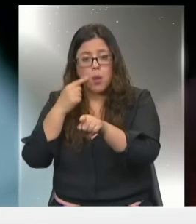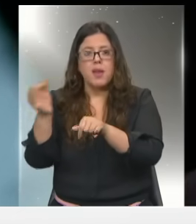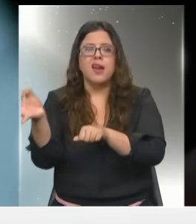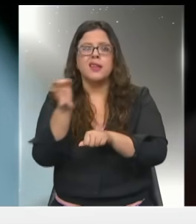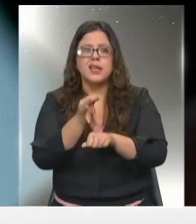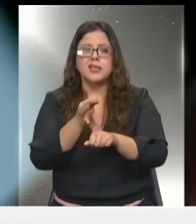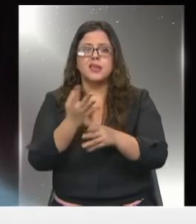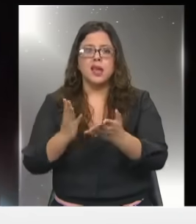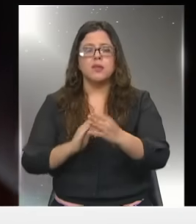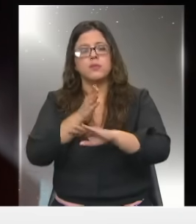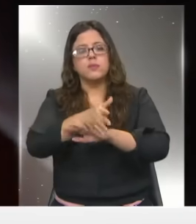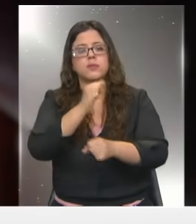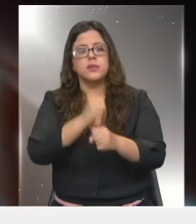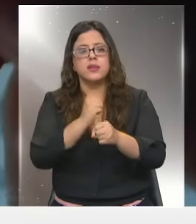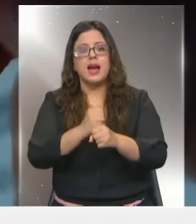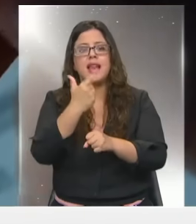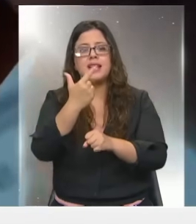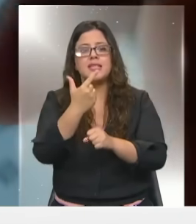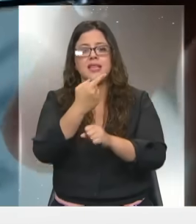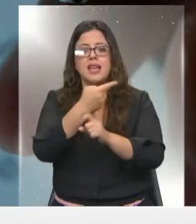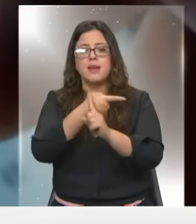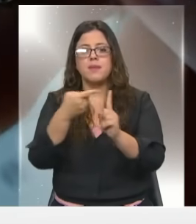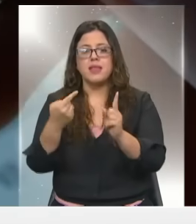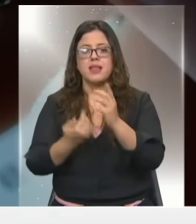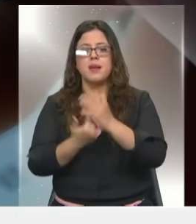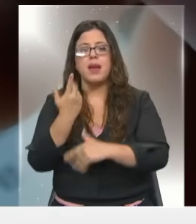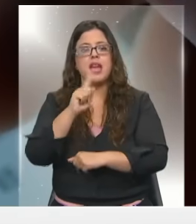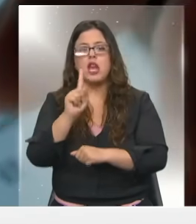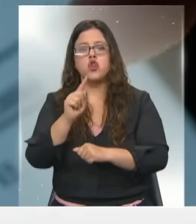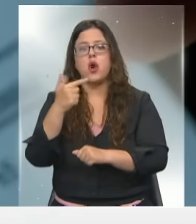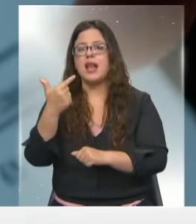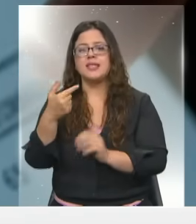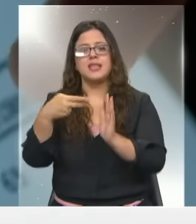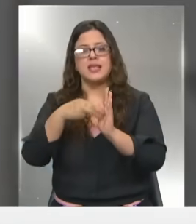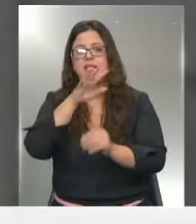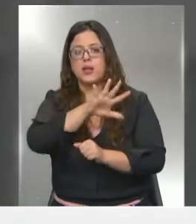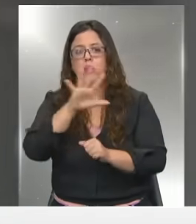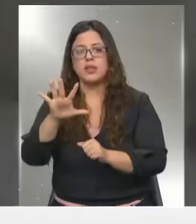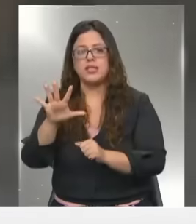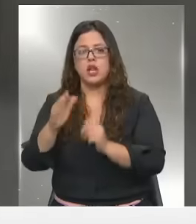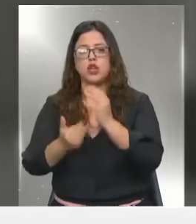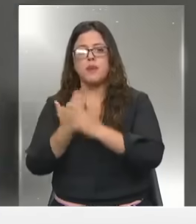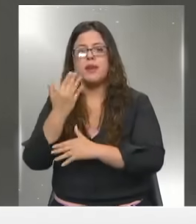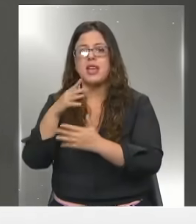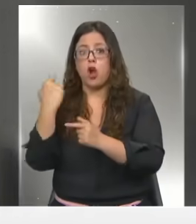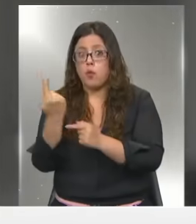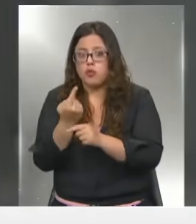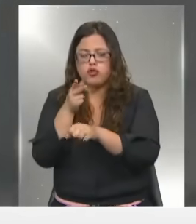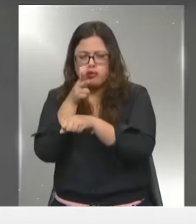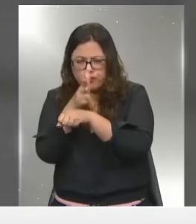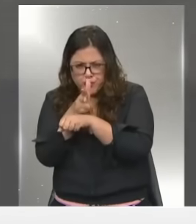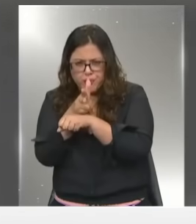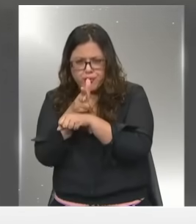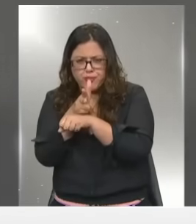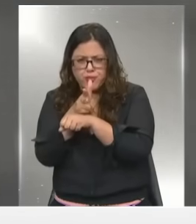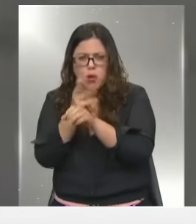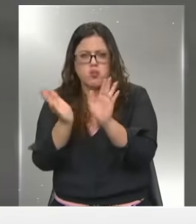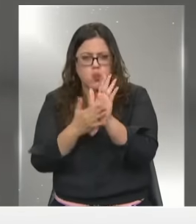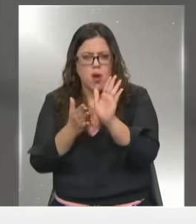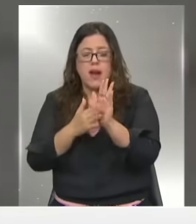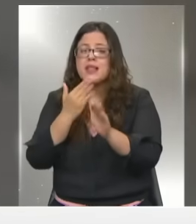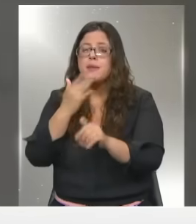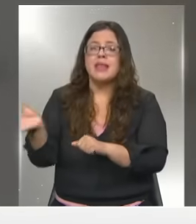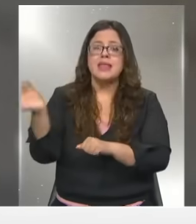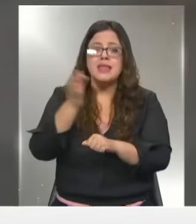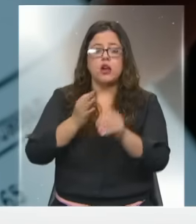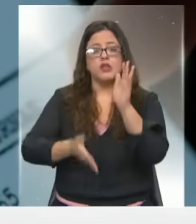asegura que llegó al trabajo a las 7:30 y no a las 7:55 como nosotros lo registramos. Dijo además que